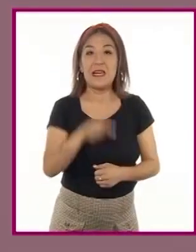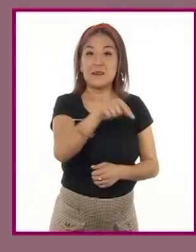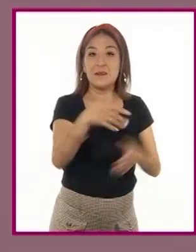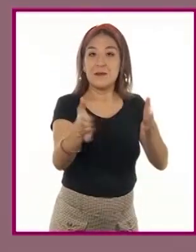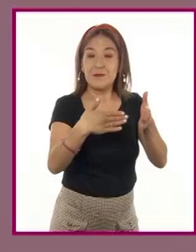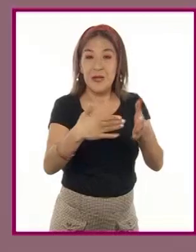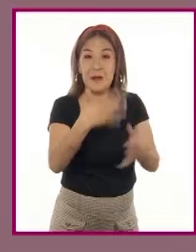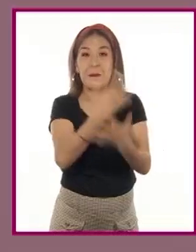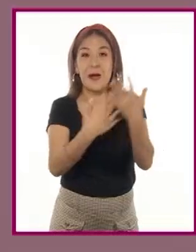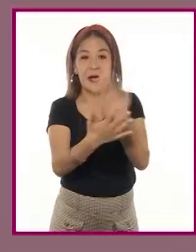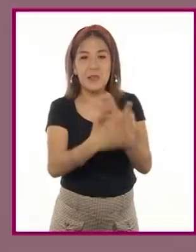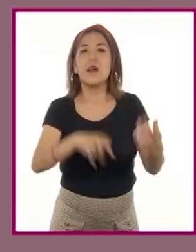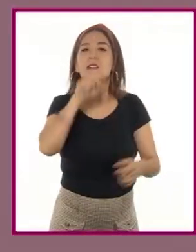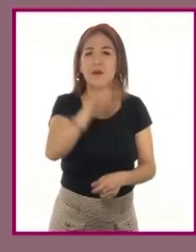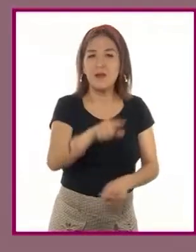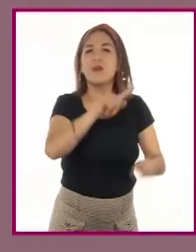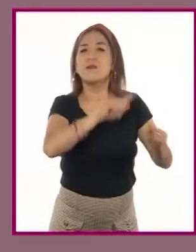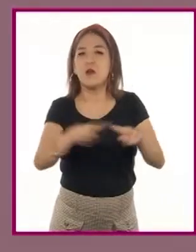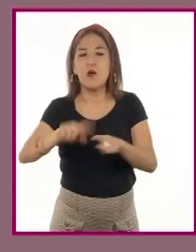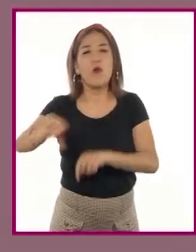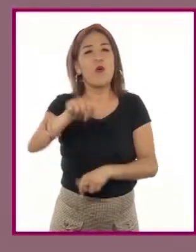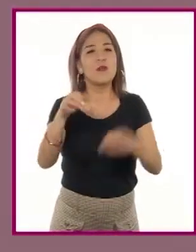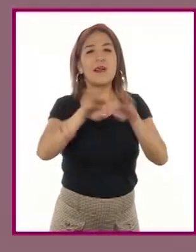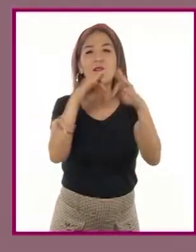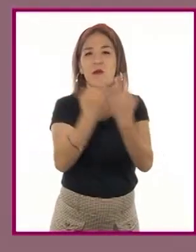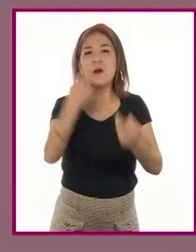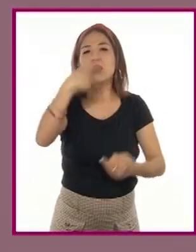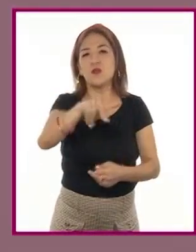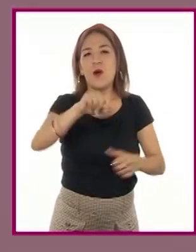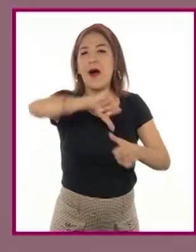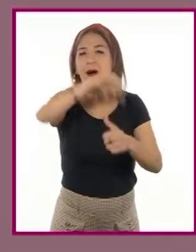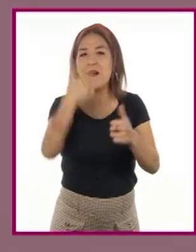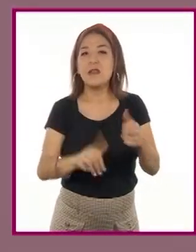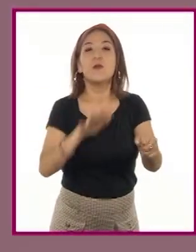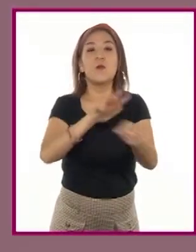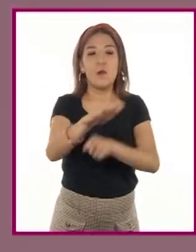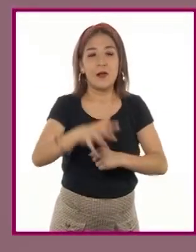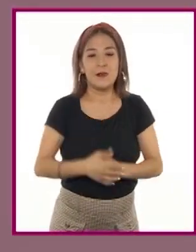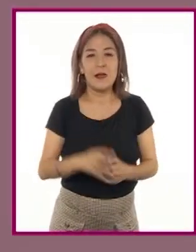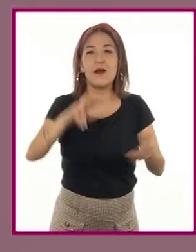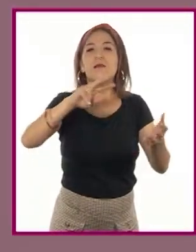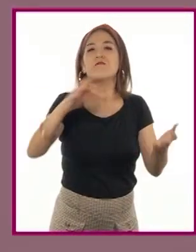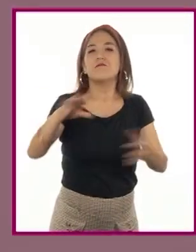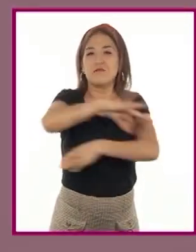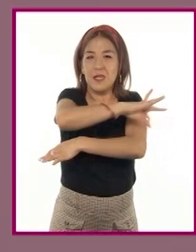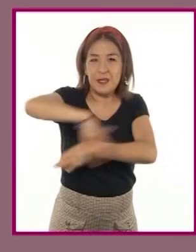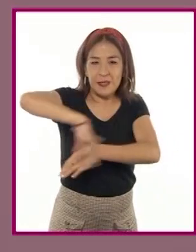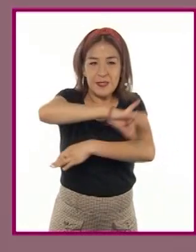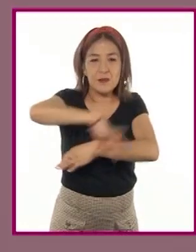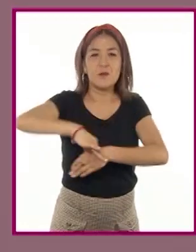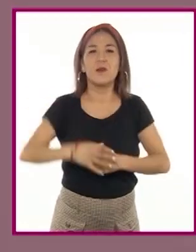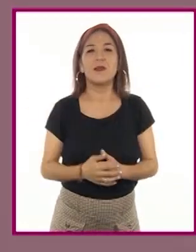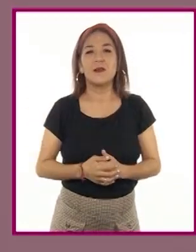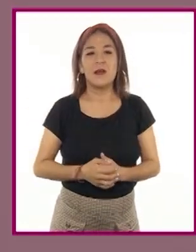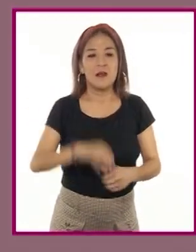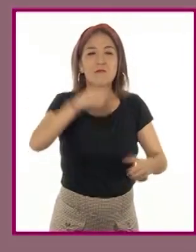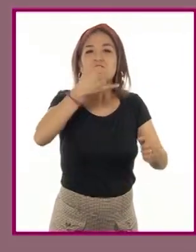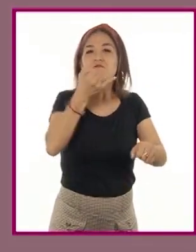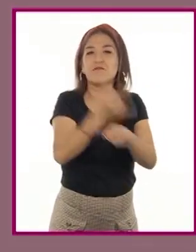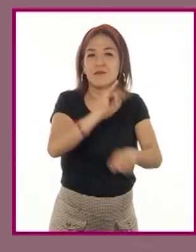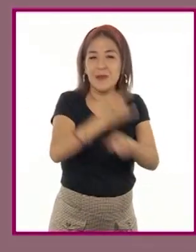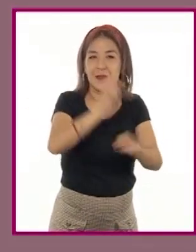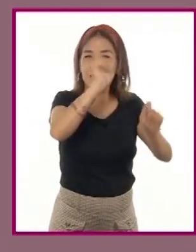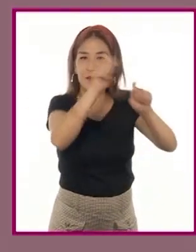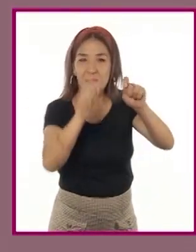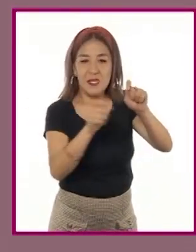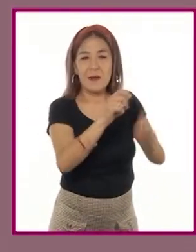se desarrollaron también otras formas de expresiones artísticas como la arquitectura, la escultura,